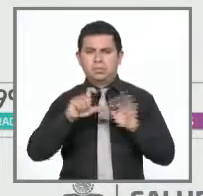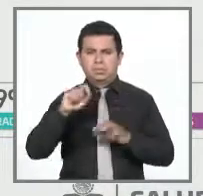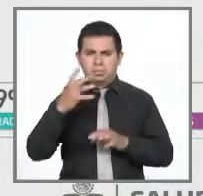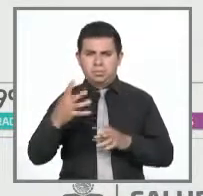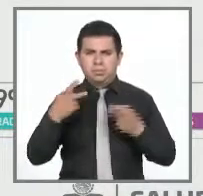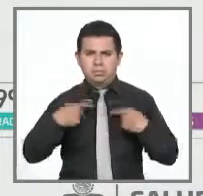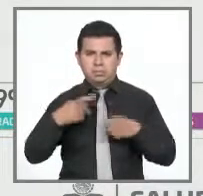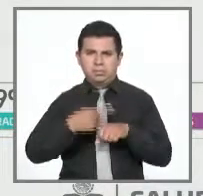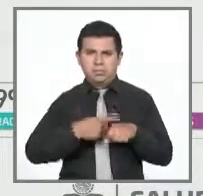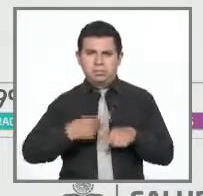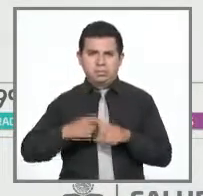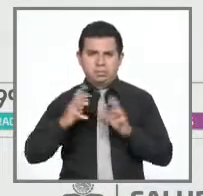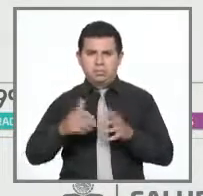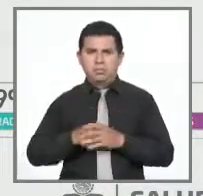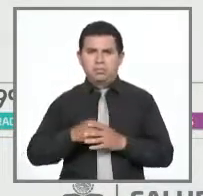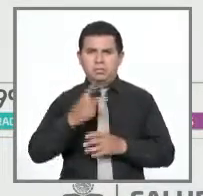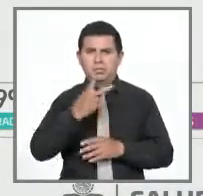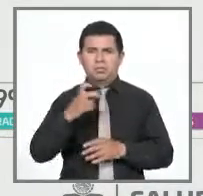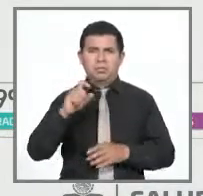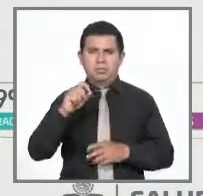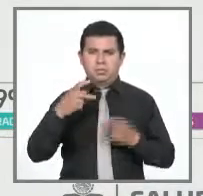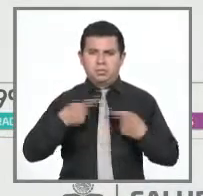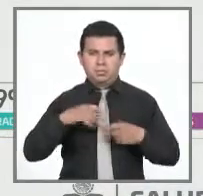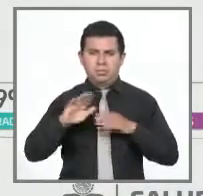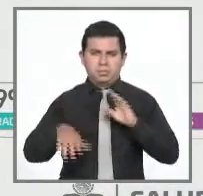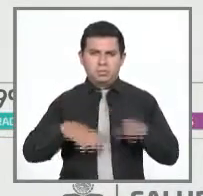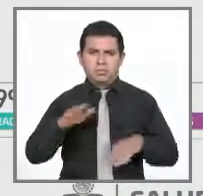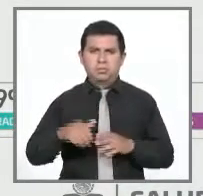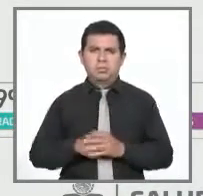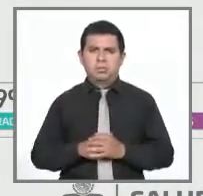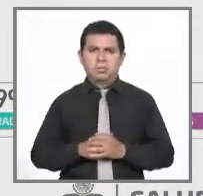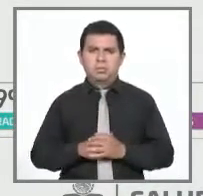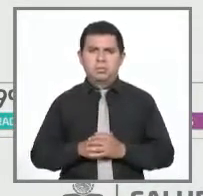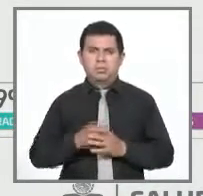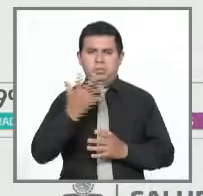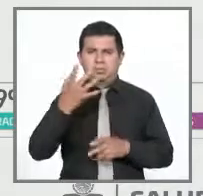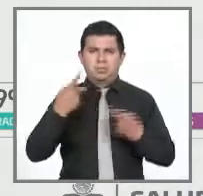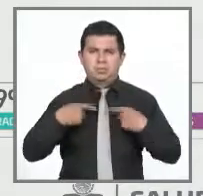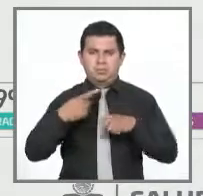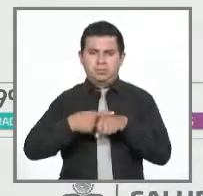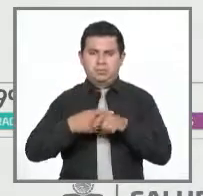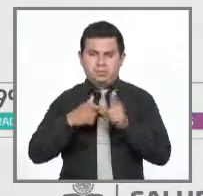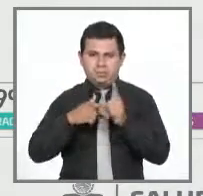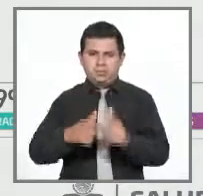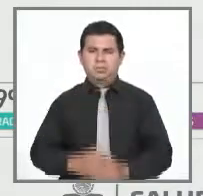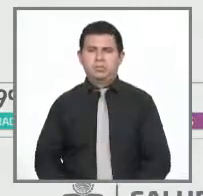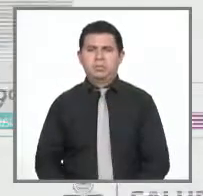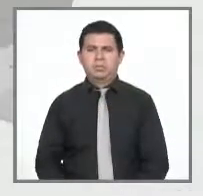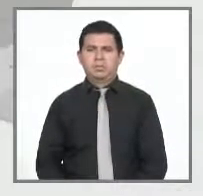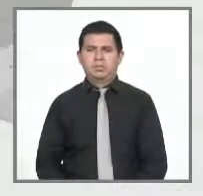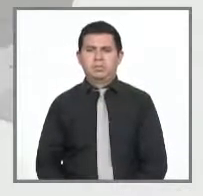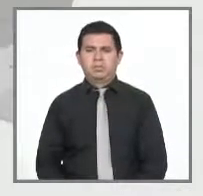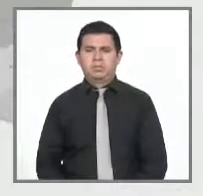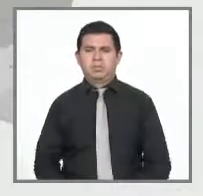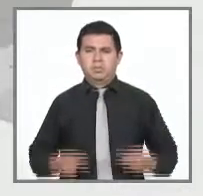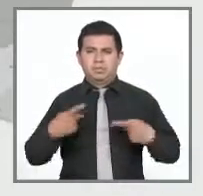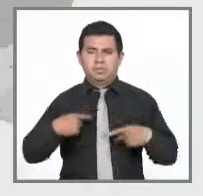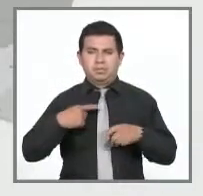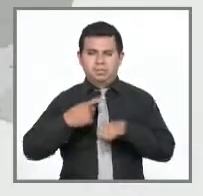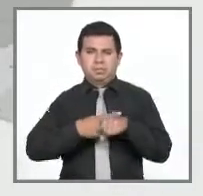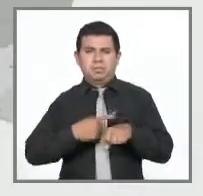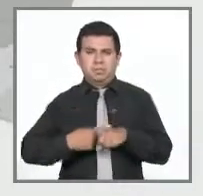casos confirmados 220 defunciones 5 activos positivos por